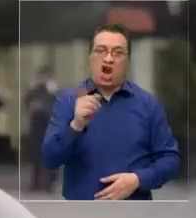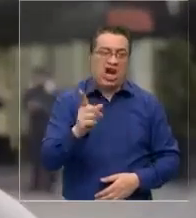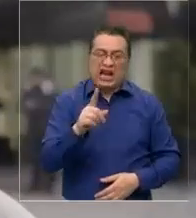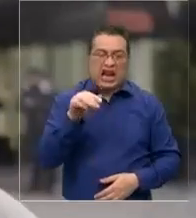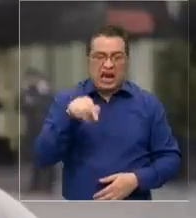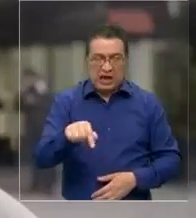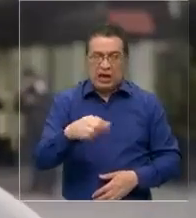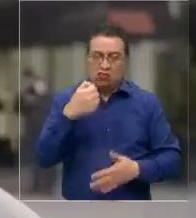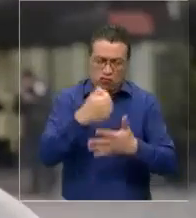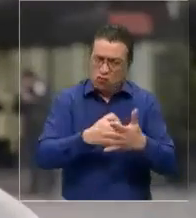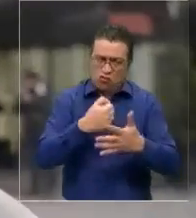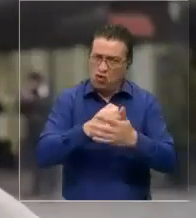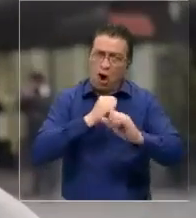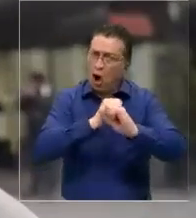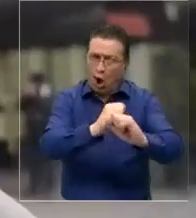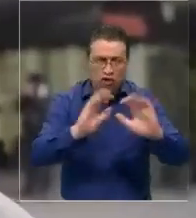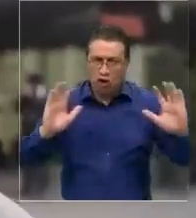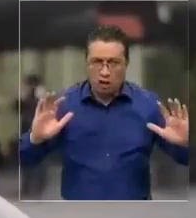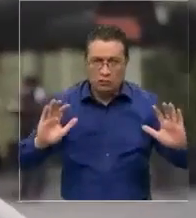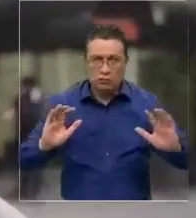luchar contra eso.